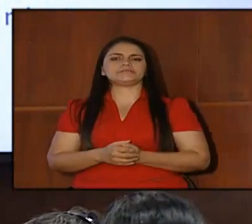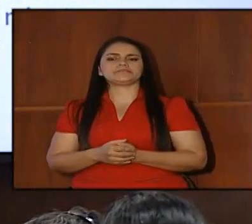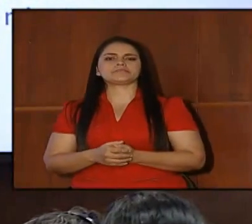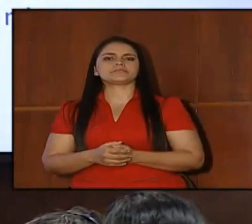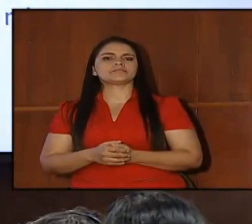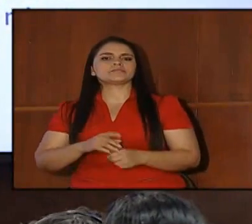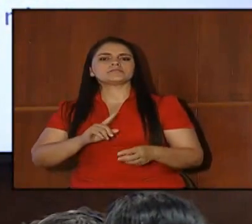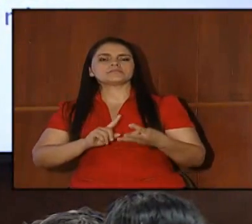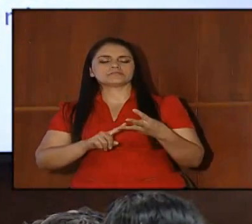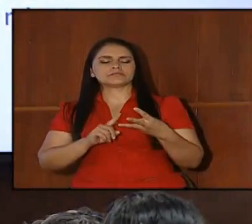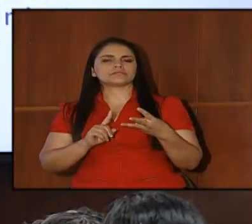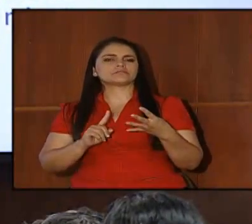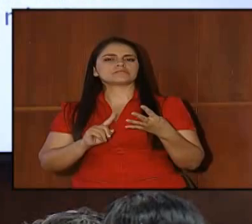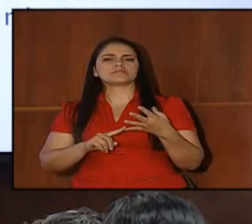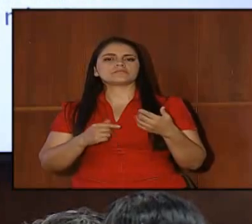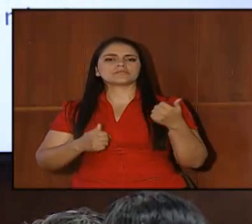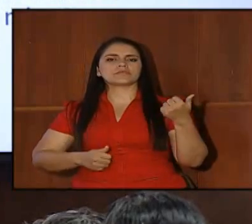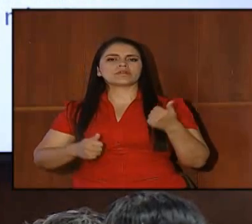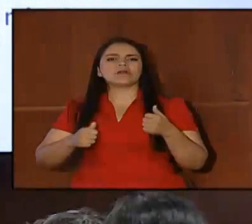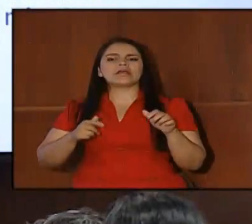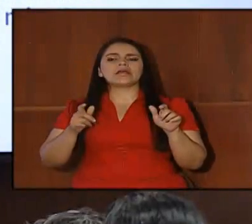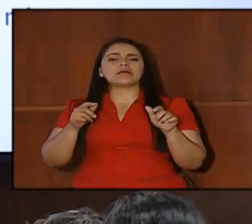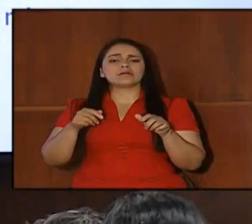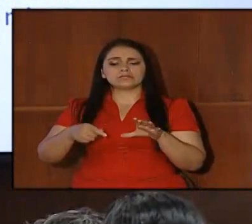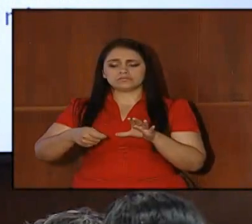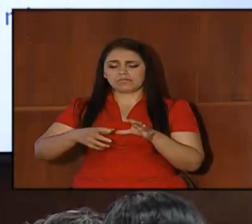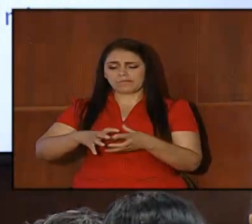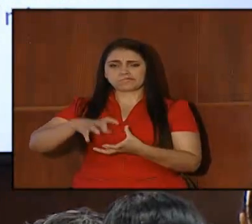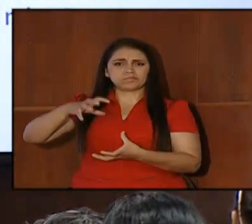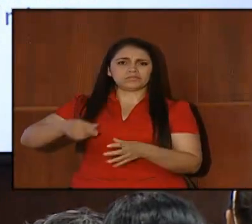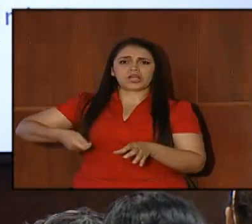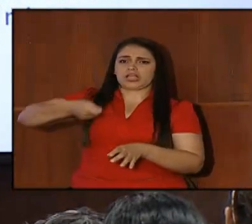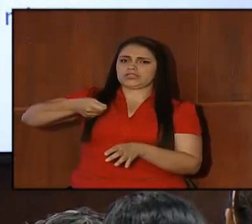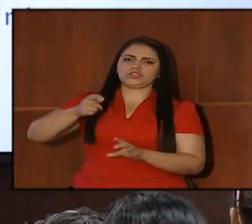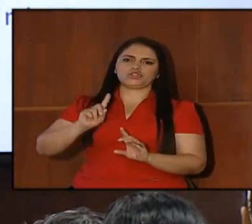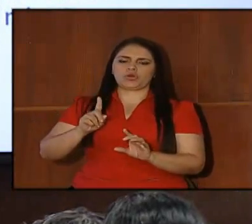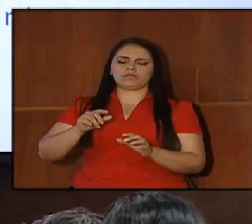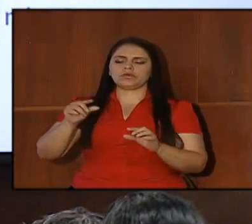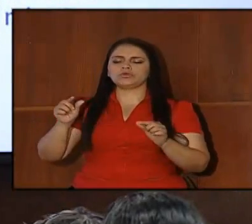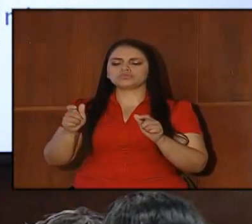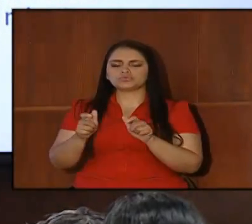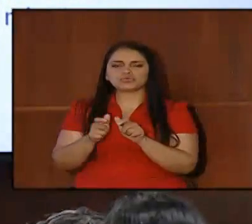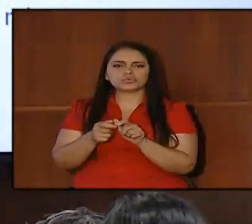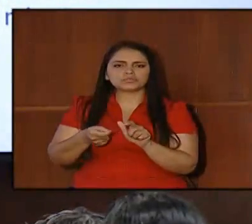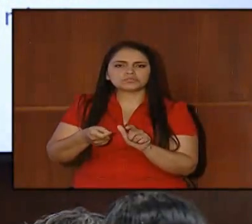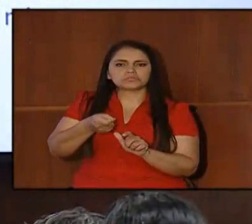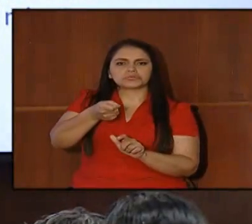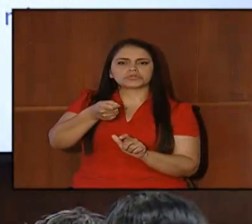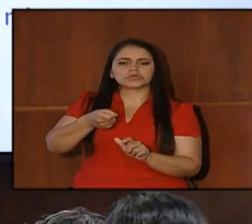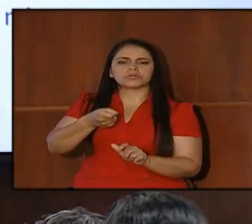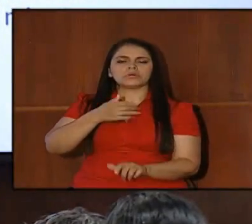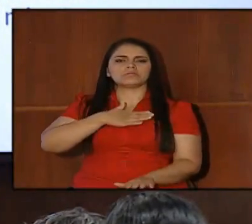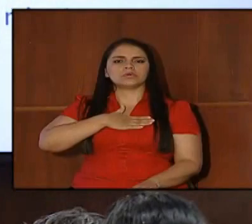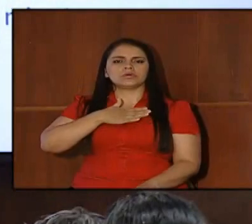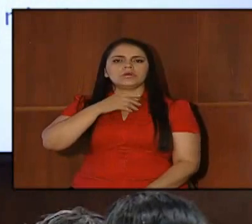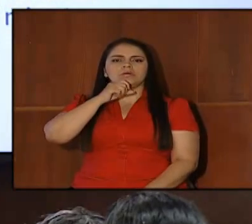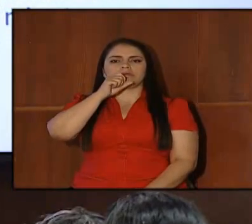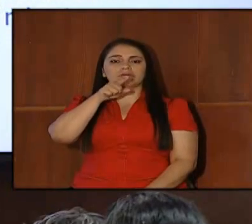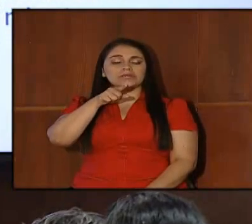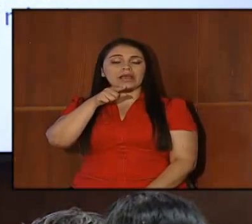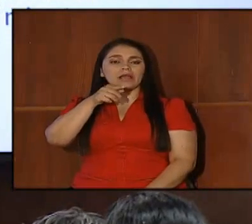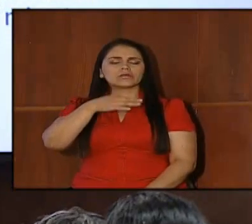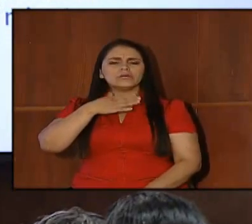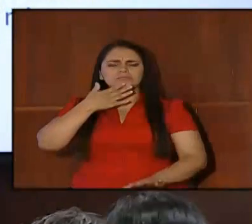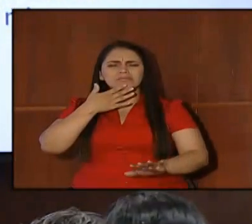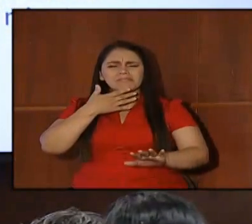alimentación con cuchara y porciones pequeñas. Insista y espere que trague. Si el paciente se ahoga, pídale que